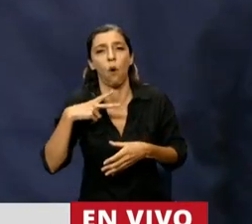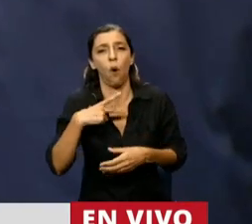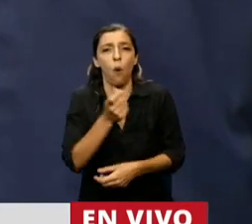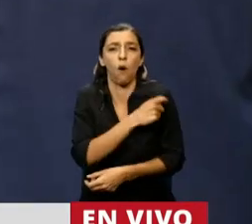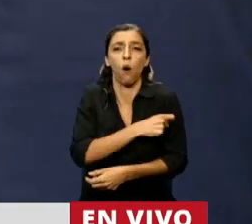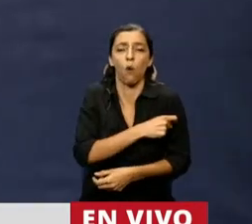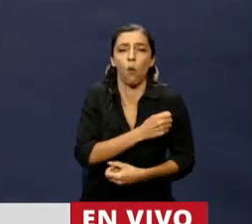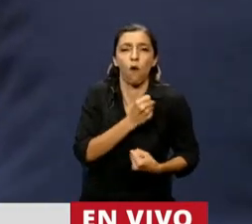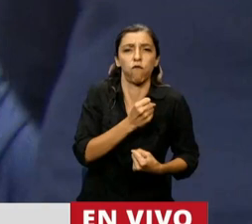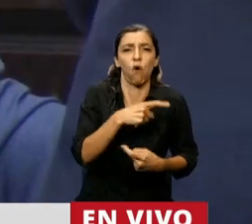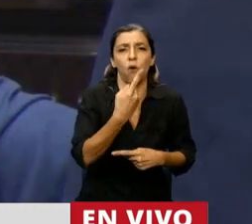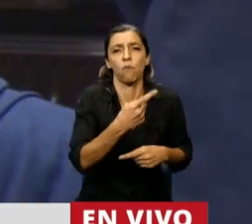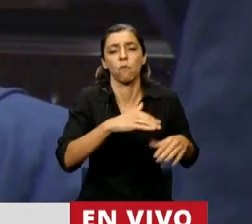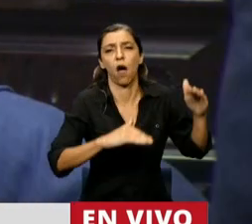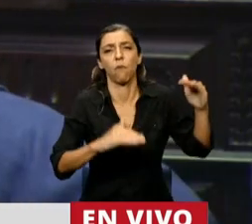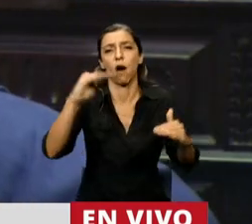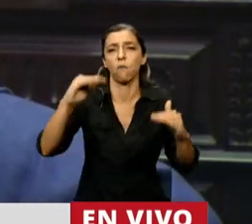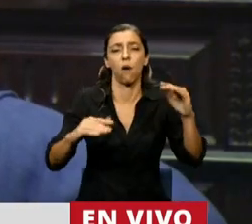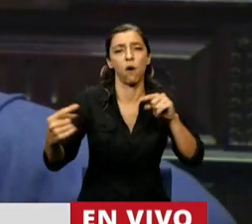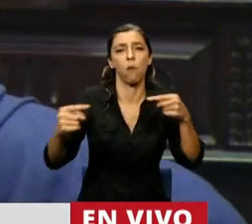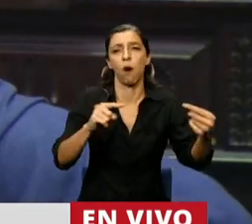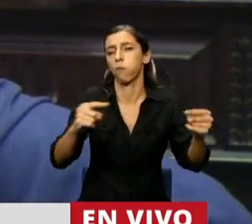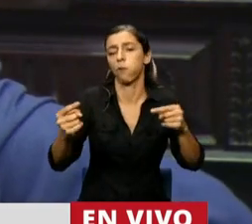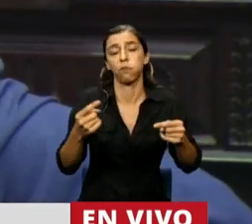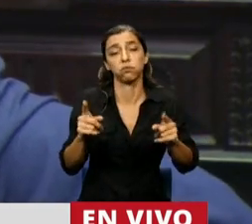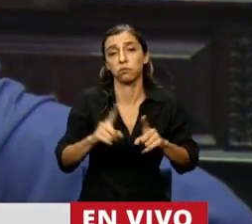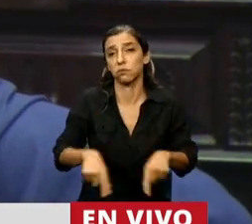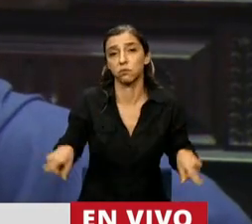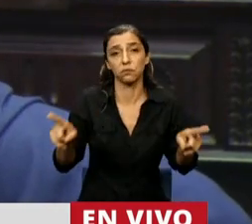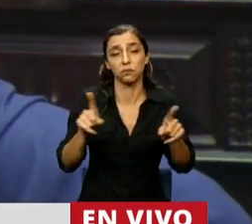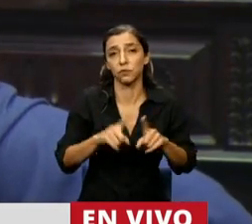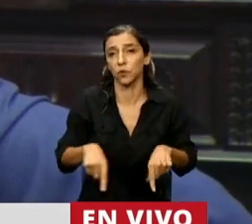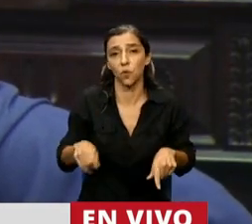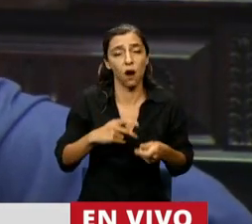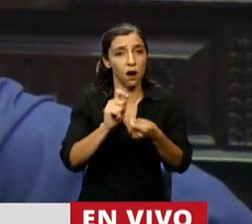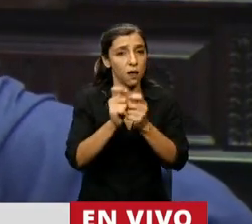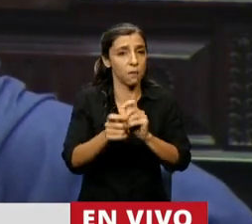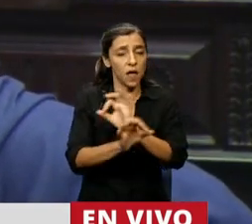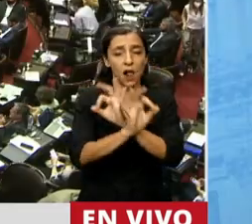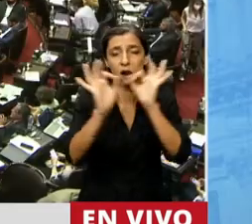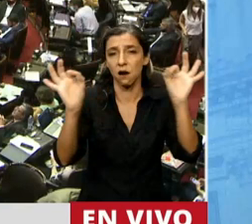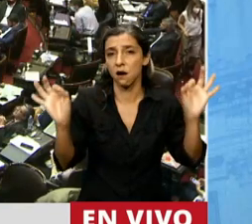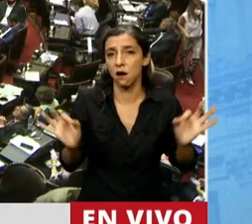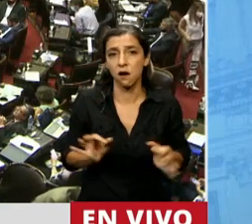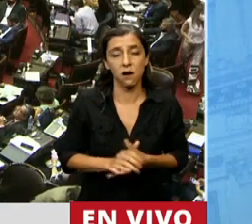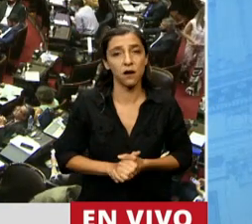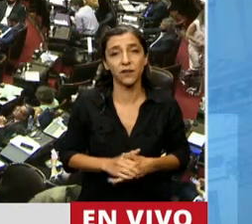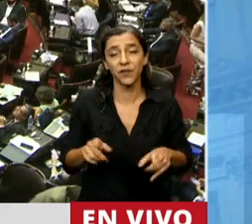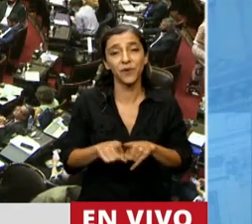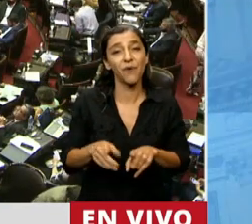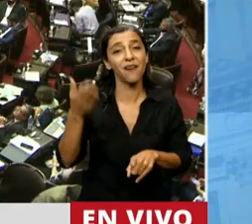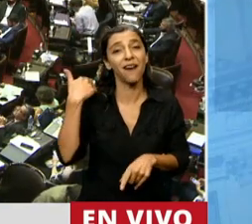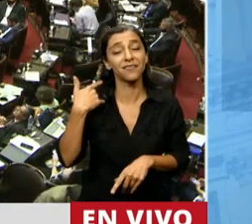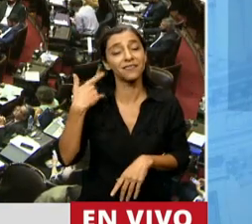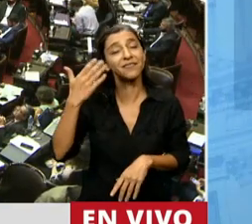siempre es lo mismo no van no cambiaron para nada esto lo escuchaba cuando tenía dos años en el